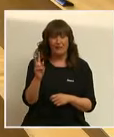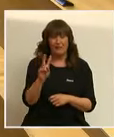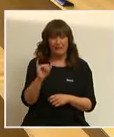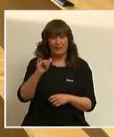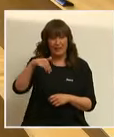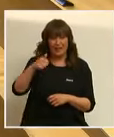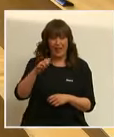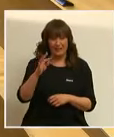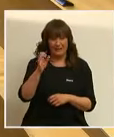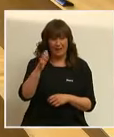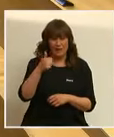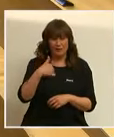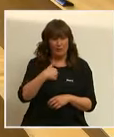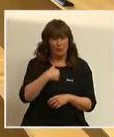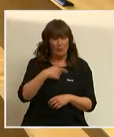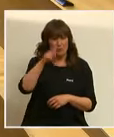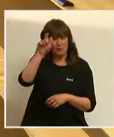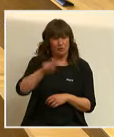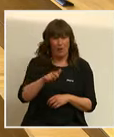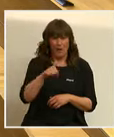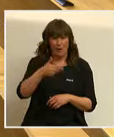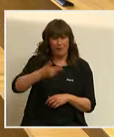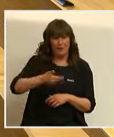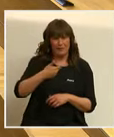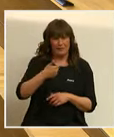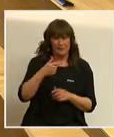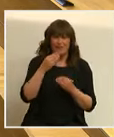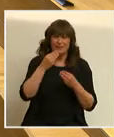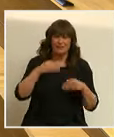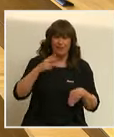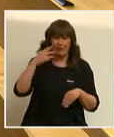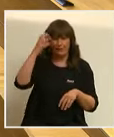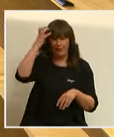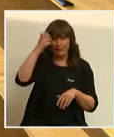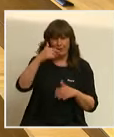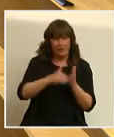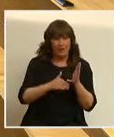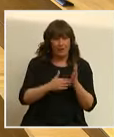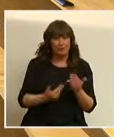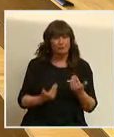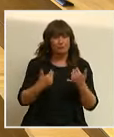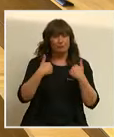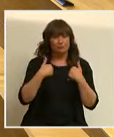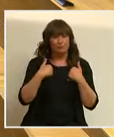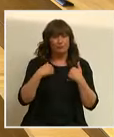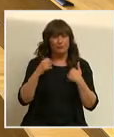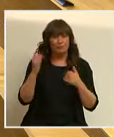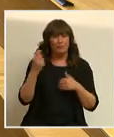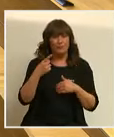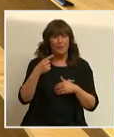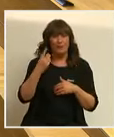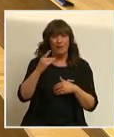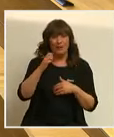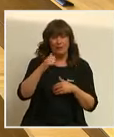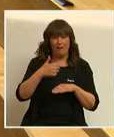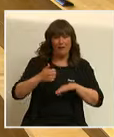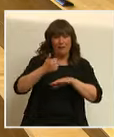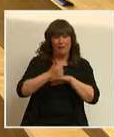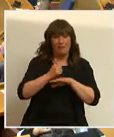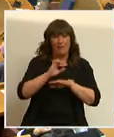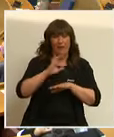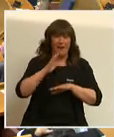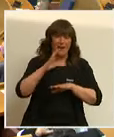fue un personaje relevante en la historia del Reino de Valencia. Ocupó el cargo de primer jurat en cap de la capital del